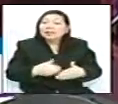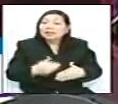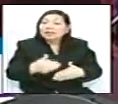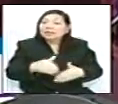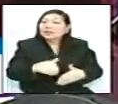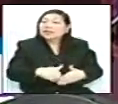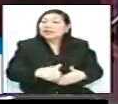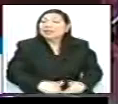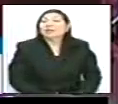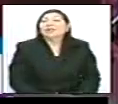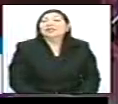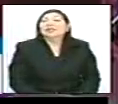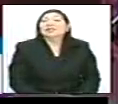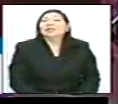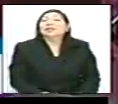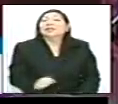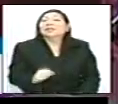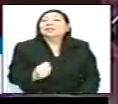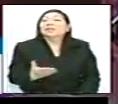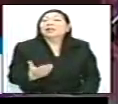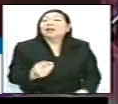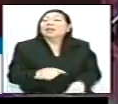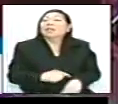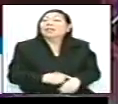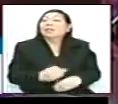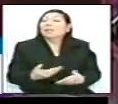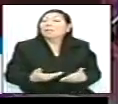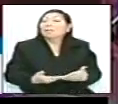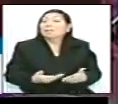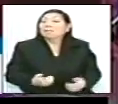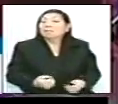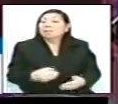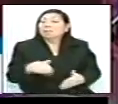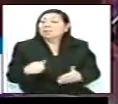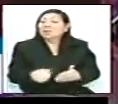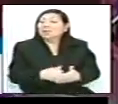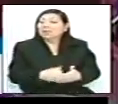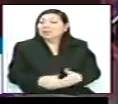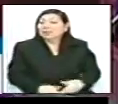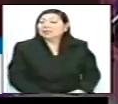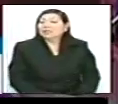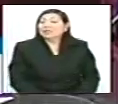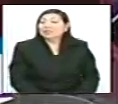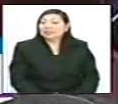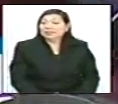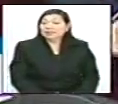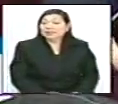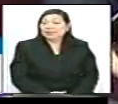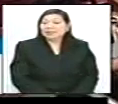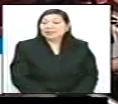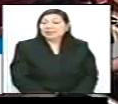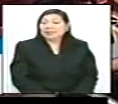de elecciones, sino lo que hay es el temor a perder la inmunidad para la impunidad. Ese es el problema. Gracias, presidenta.